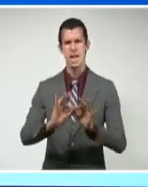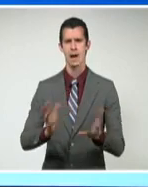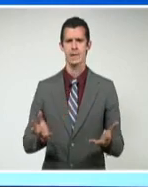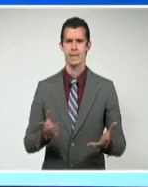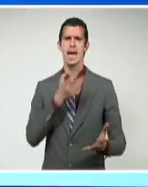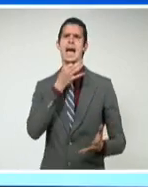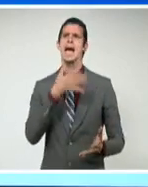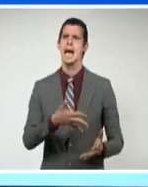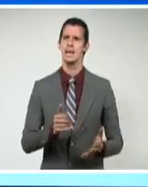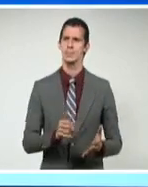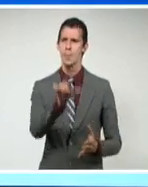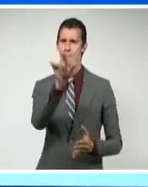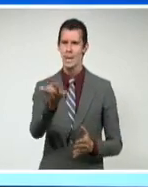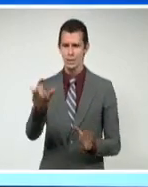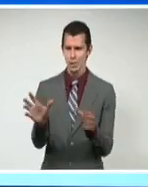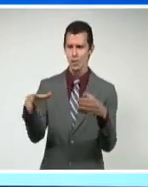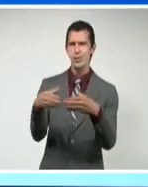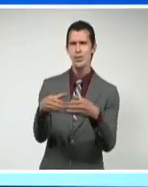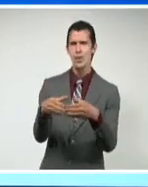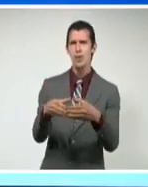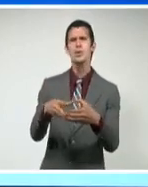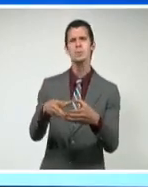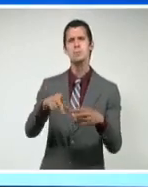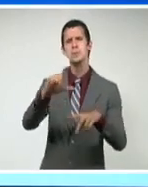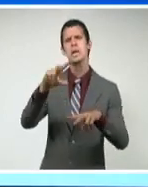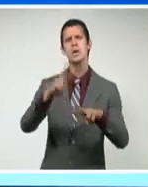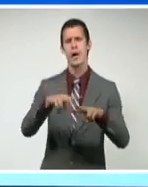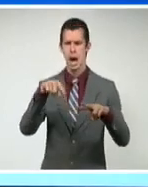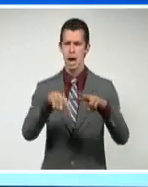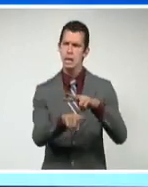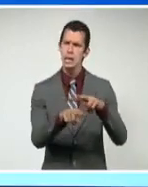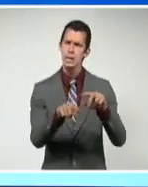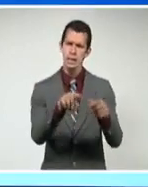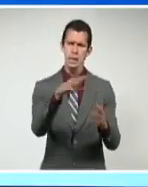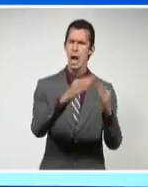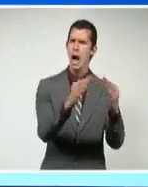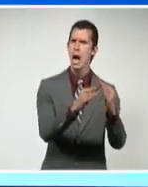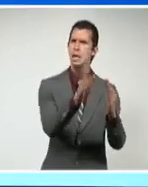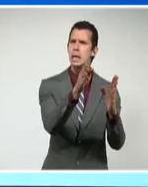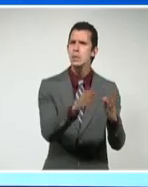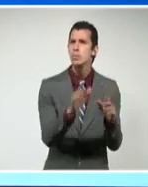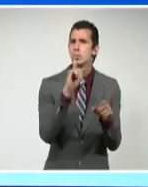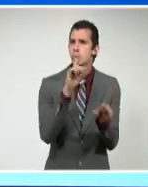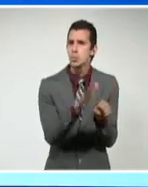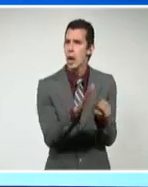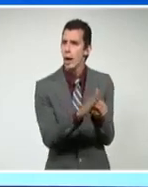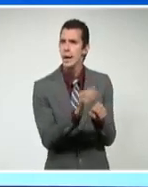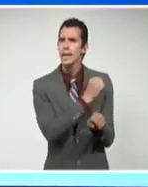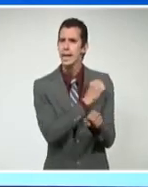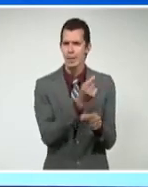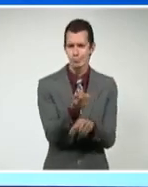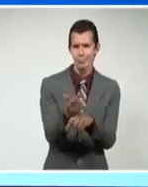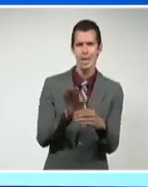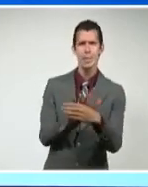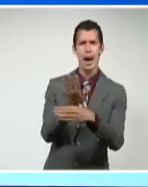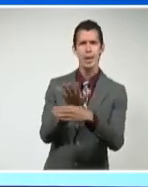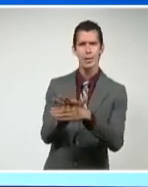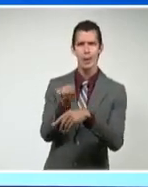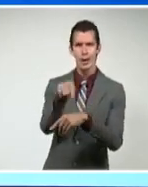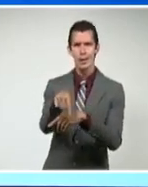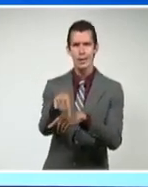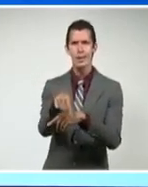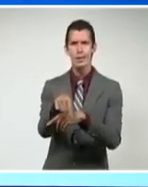uno de ellos, allí en Centro Habana, sí, la reunión que quieren que sea próxima a Prado y Malecón, en ese lugar. Miren,